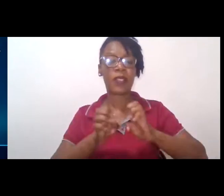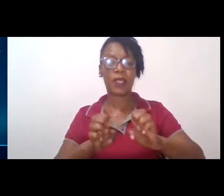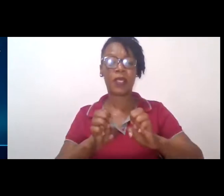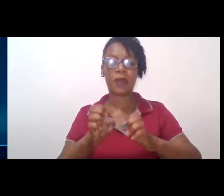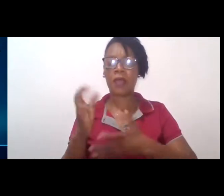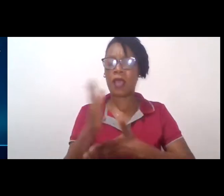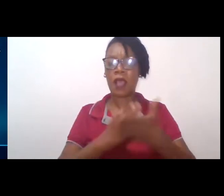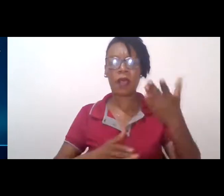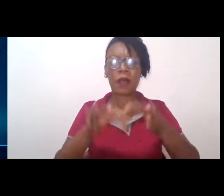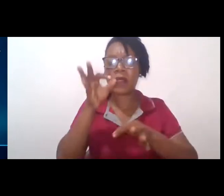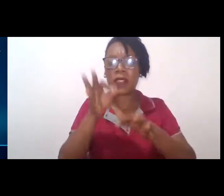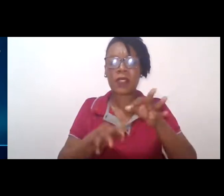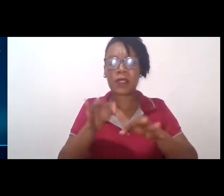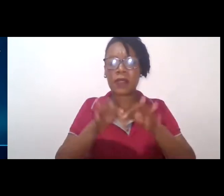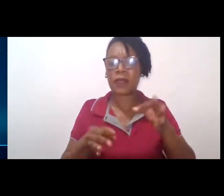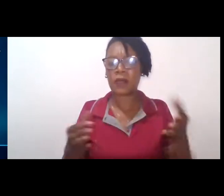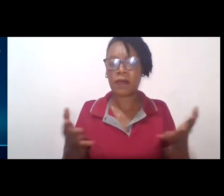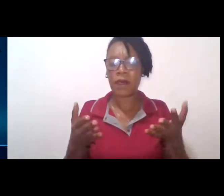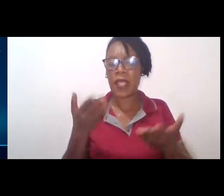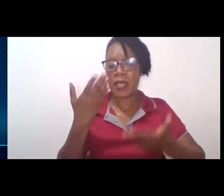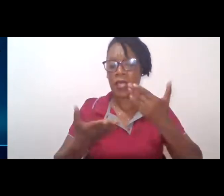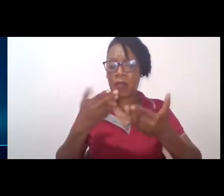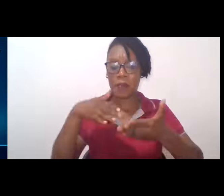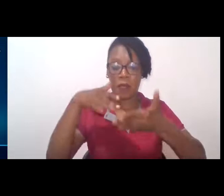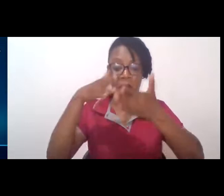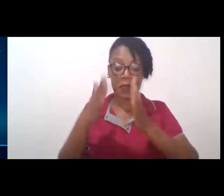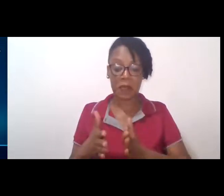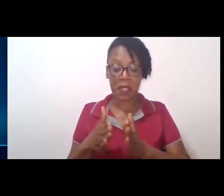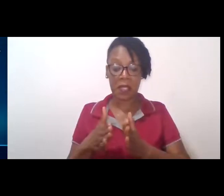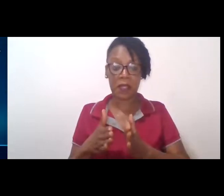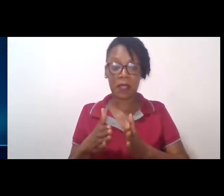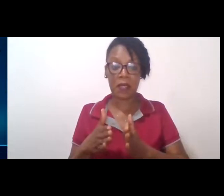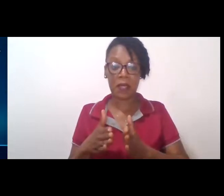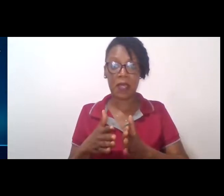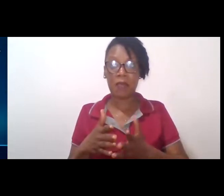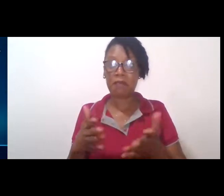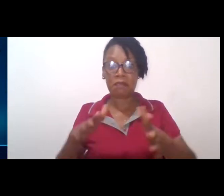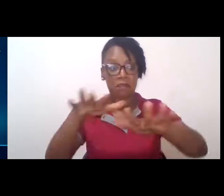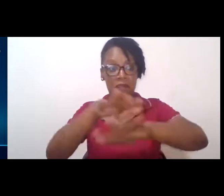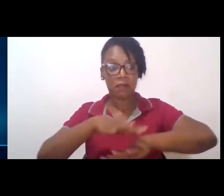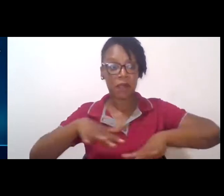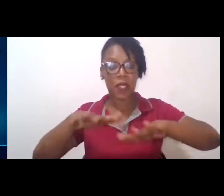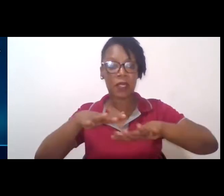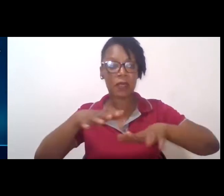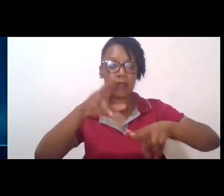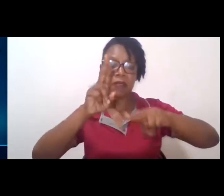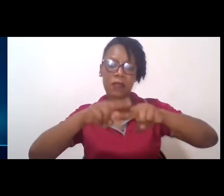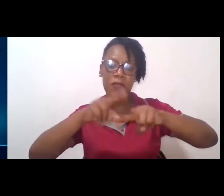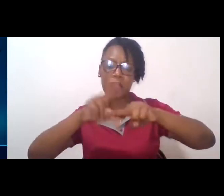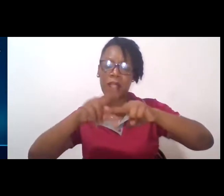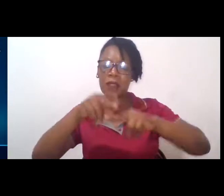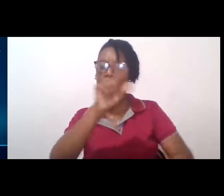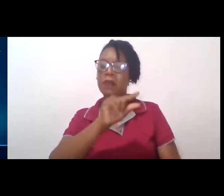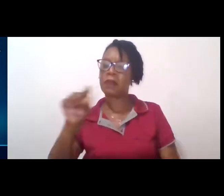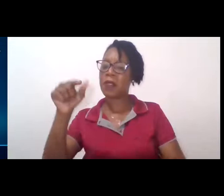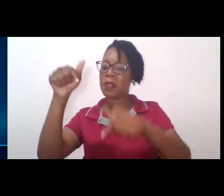sencilla, ¿verdad? Porque para un estudiante regular, el espacio, ¿verdad? El pupitre, el sentarse una semana en